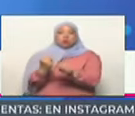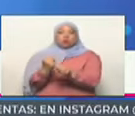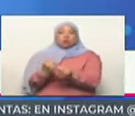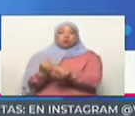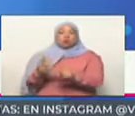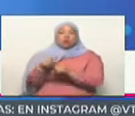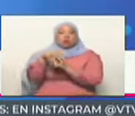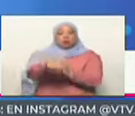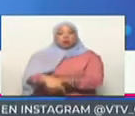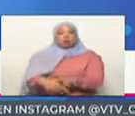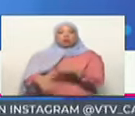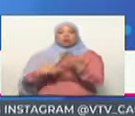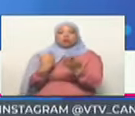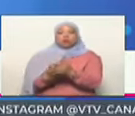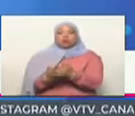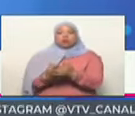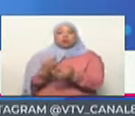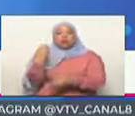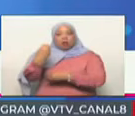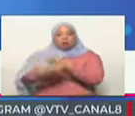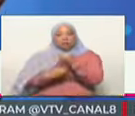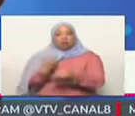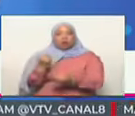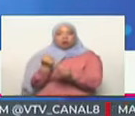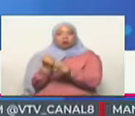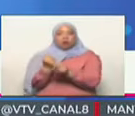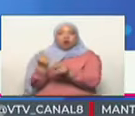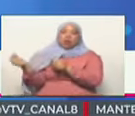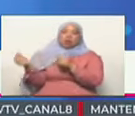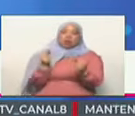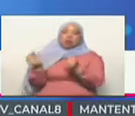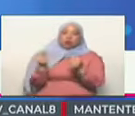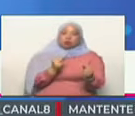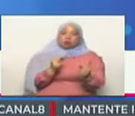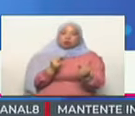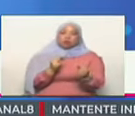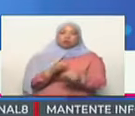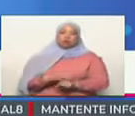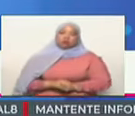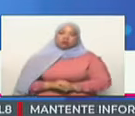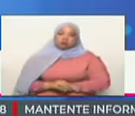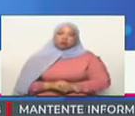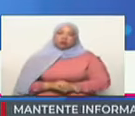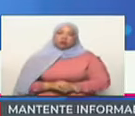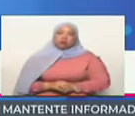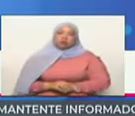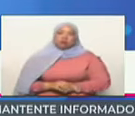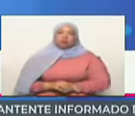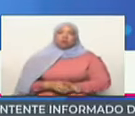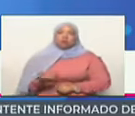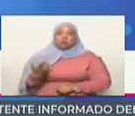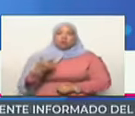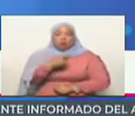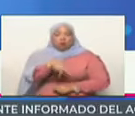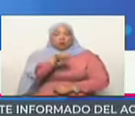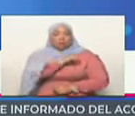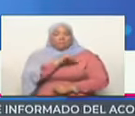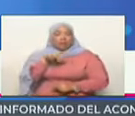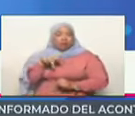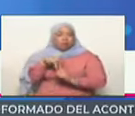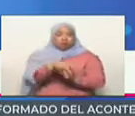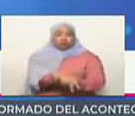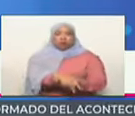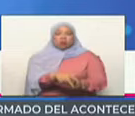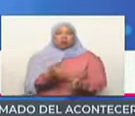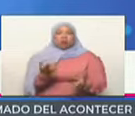colonialismo, ellos dicen en sus discursos que la llegada del colonialismo español fue